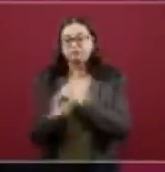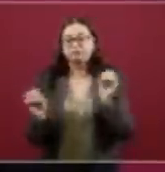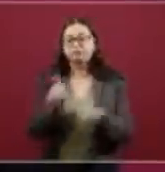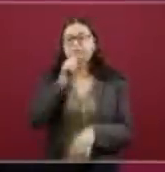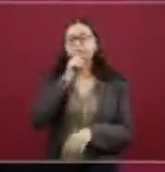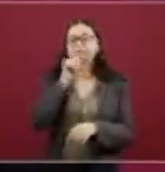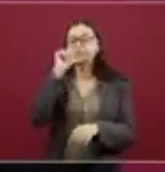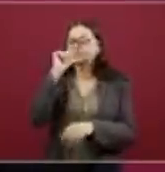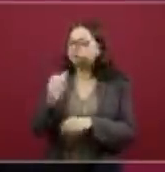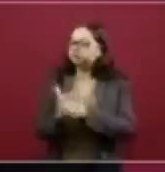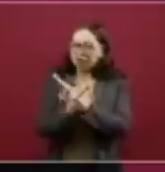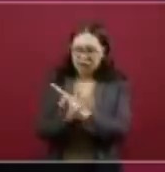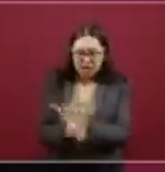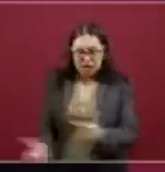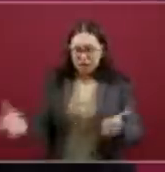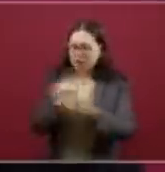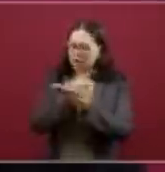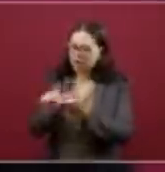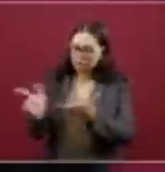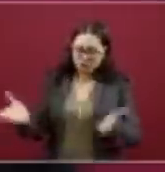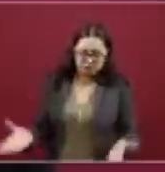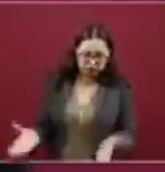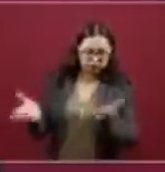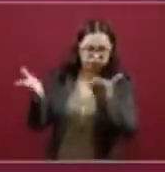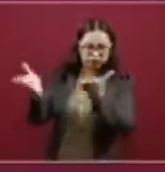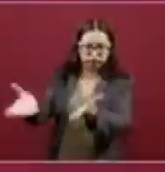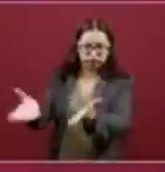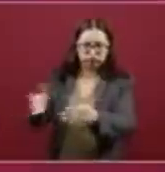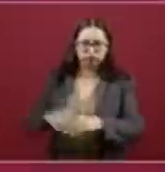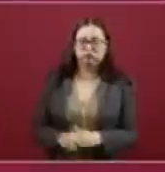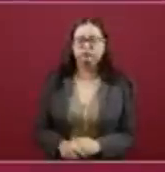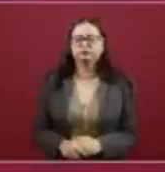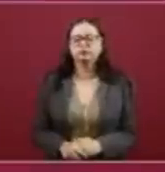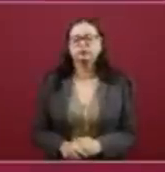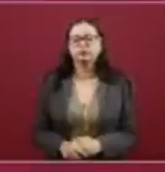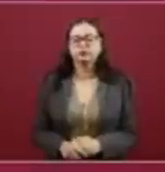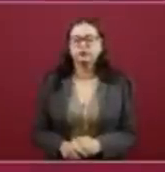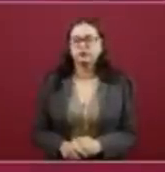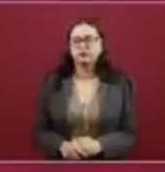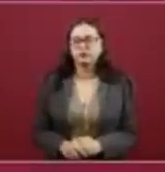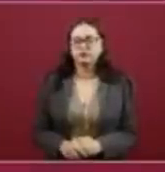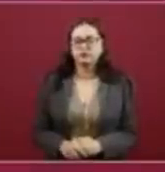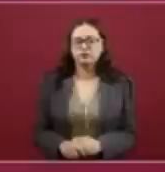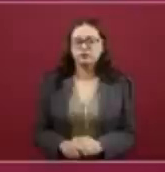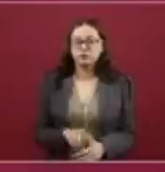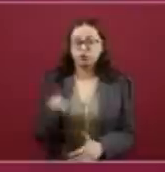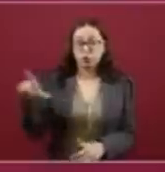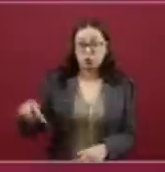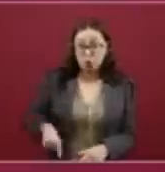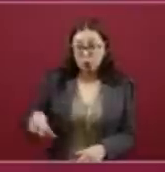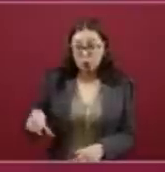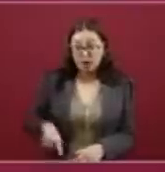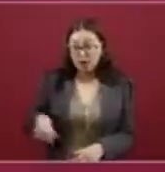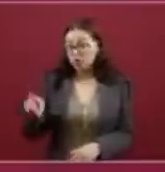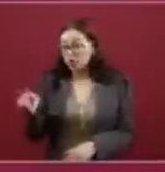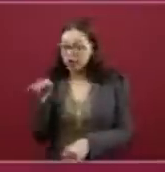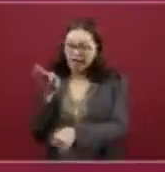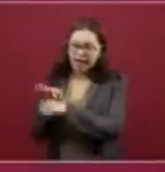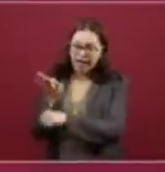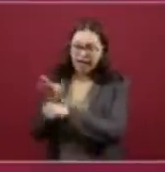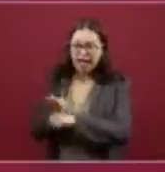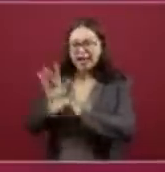libres, nada de la utilización del gobierno para favorecer a candidatos o